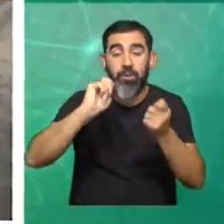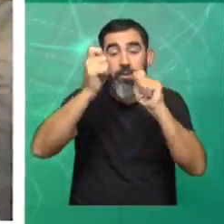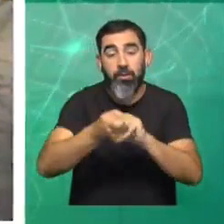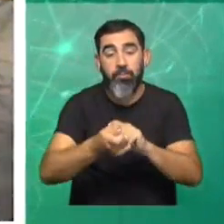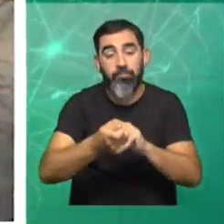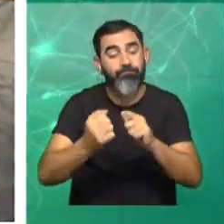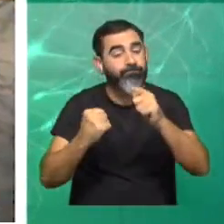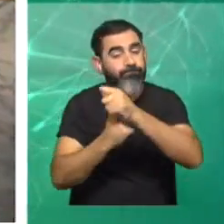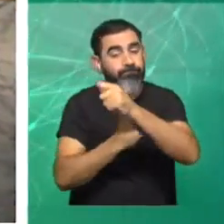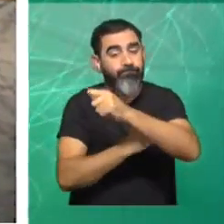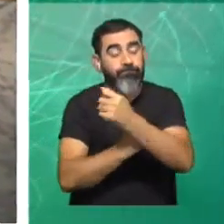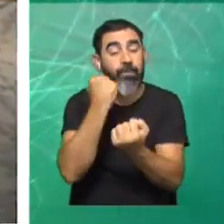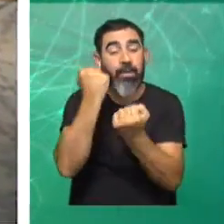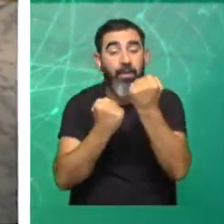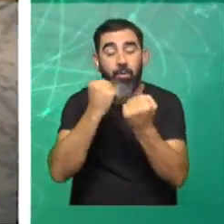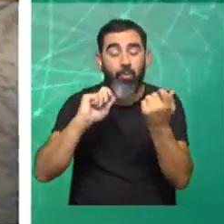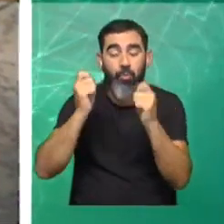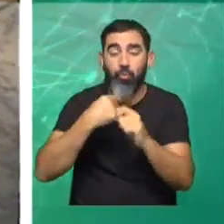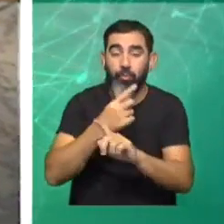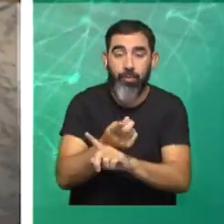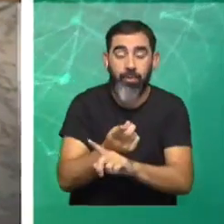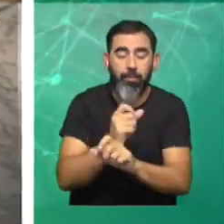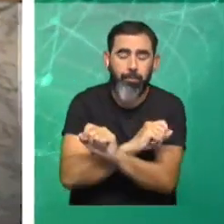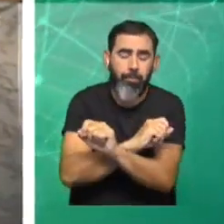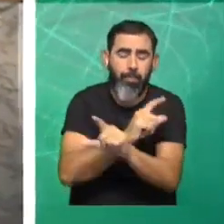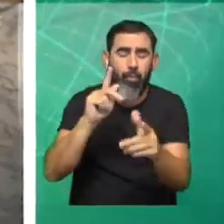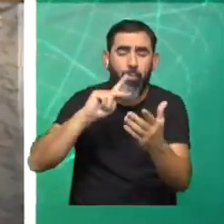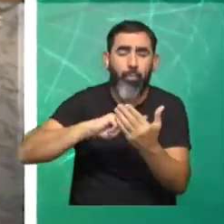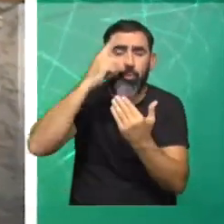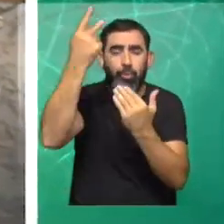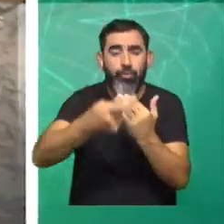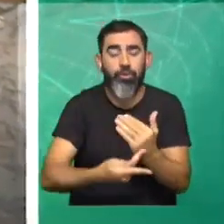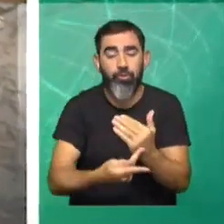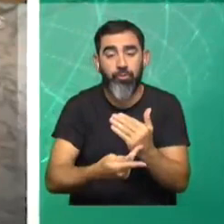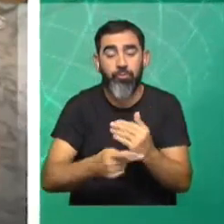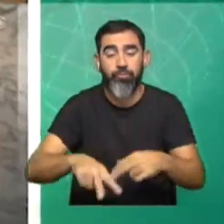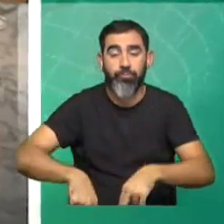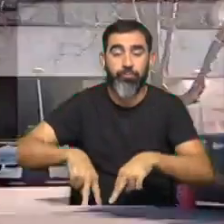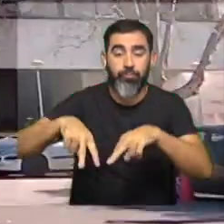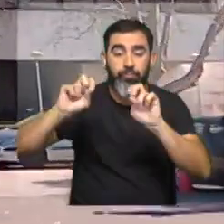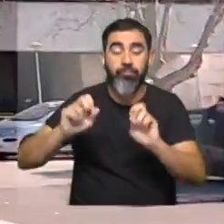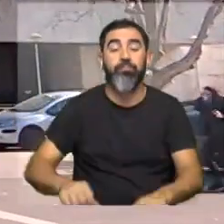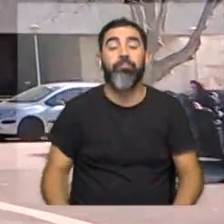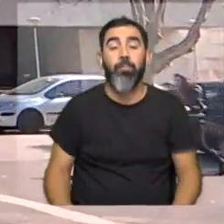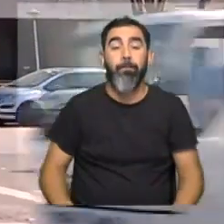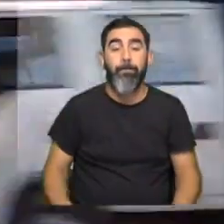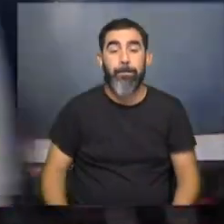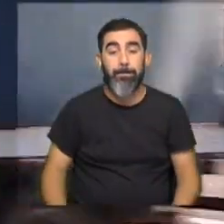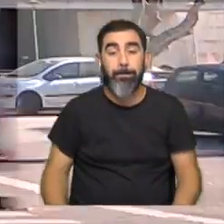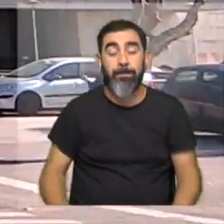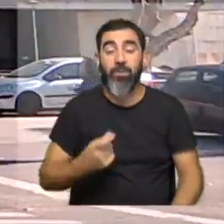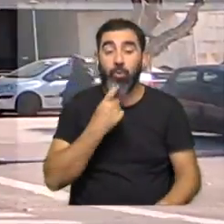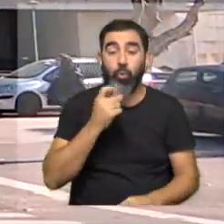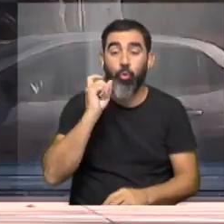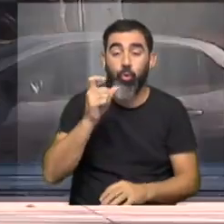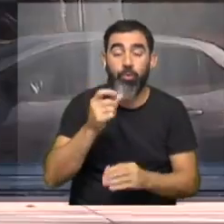la sustentabilidad financiera de la reforma y empeora el proyecto que está a estudio del Parlamento. En este marco, el Partido